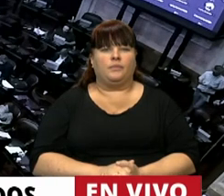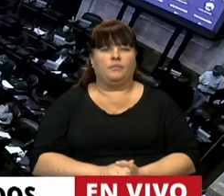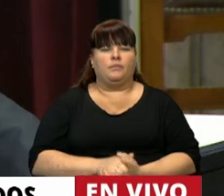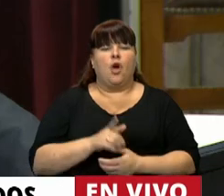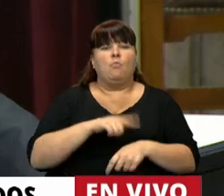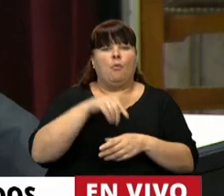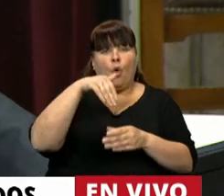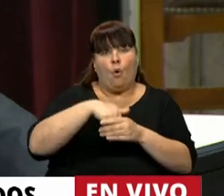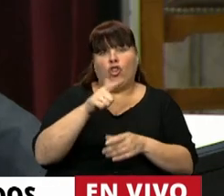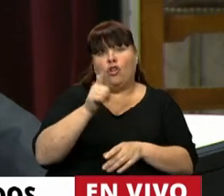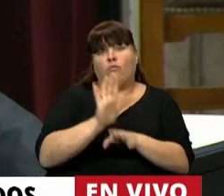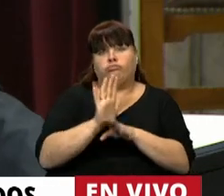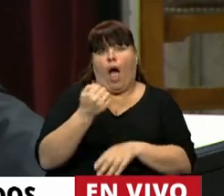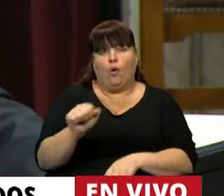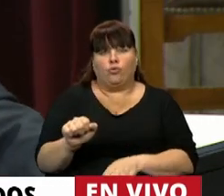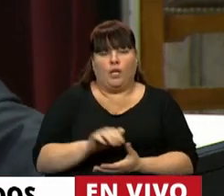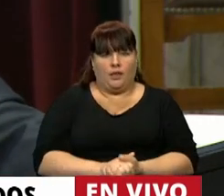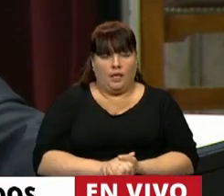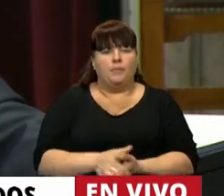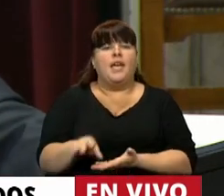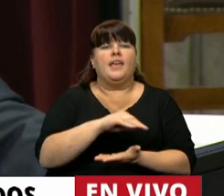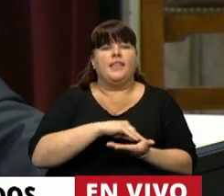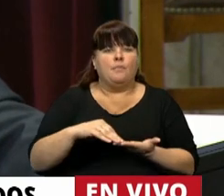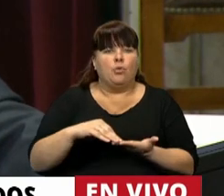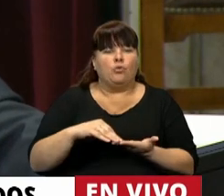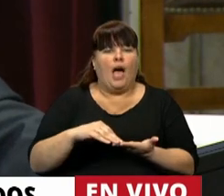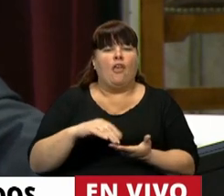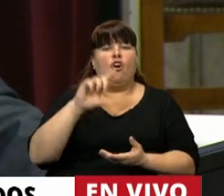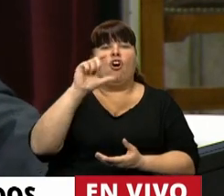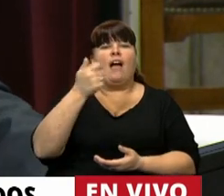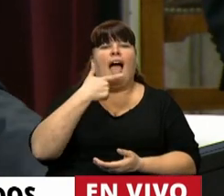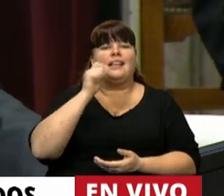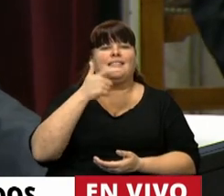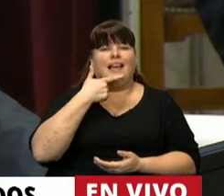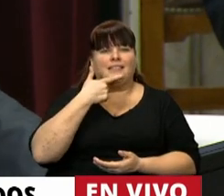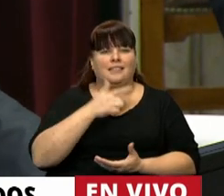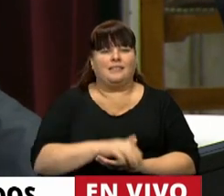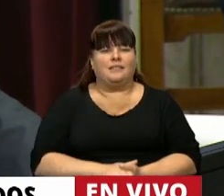ausente a la hora de votar diputado sergio guillermo casas